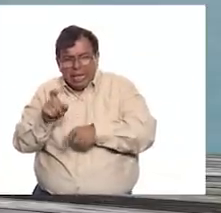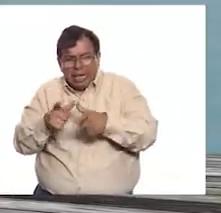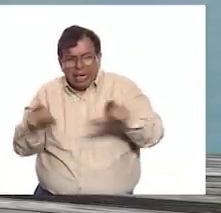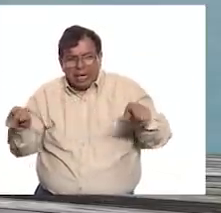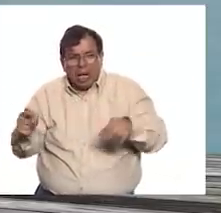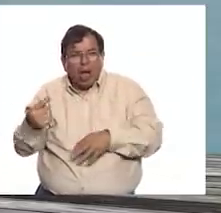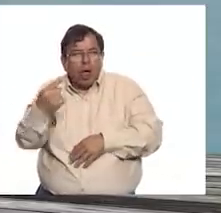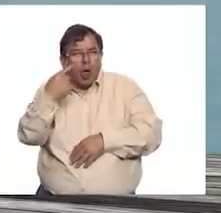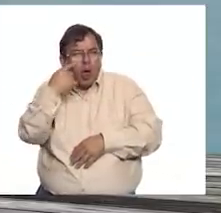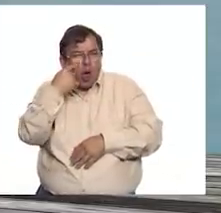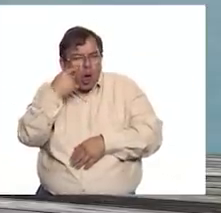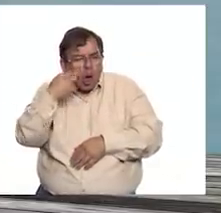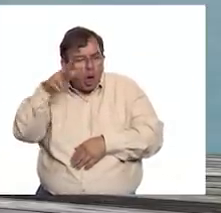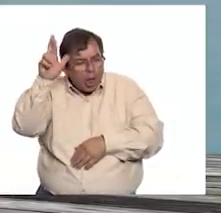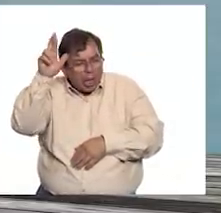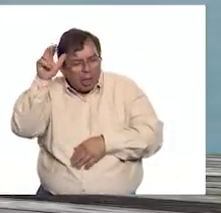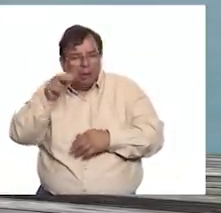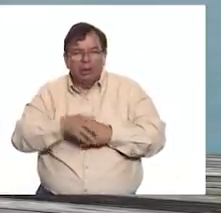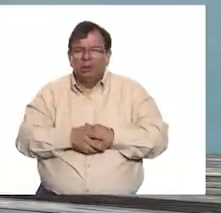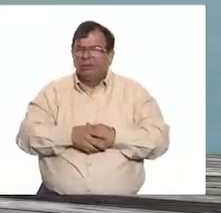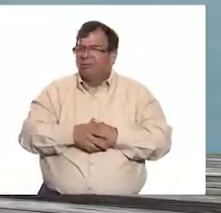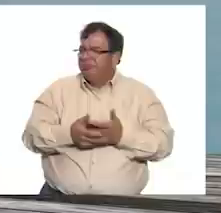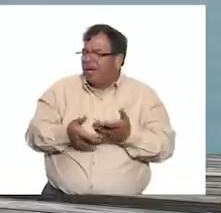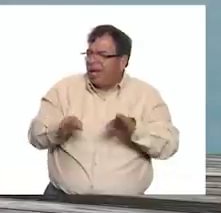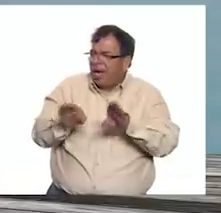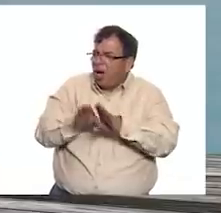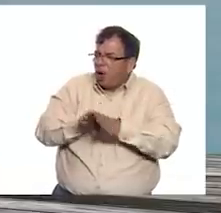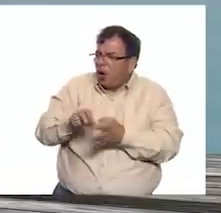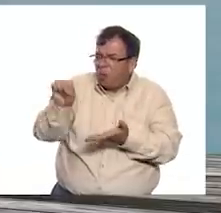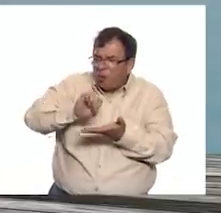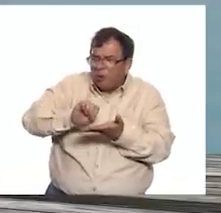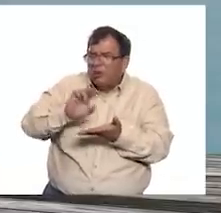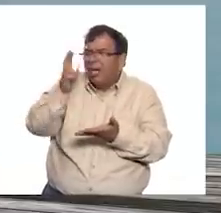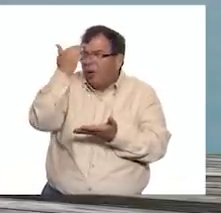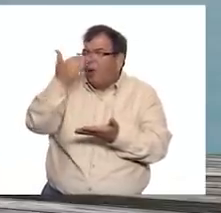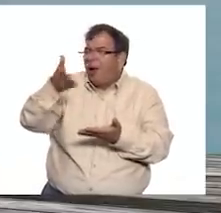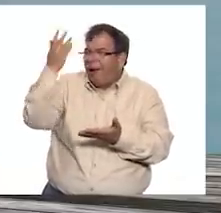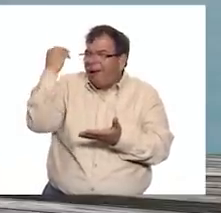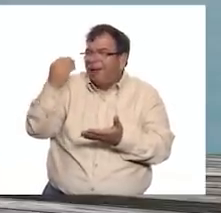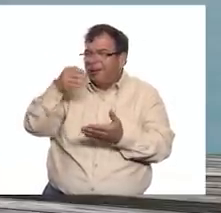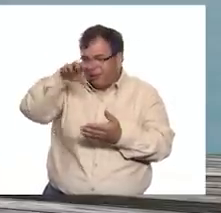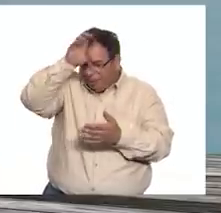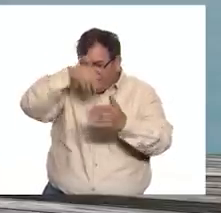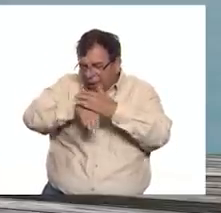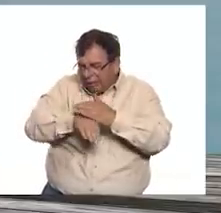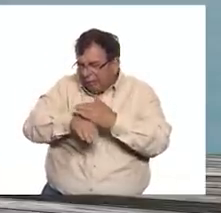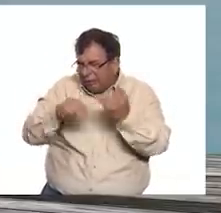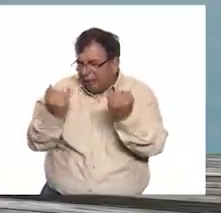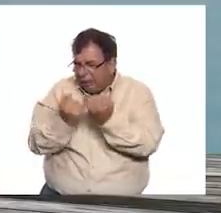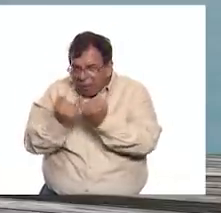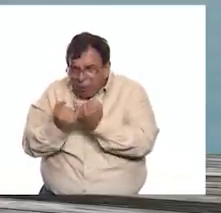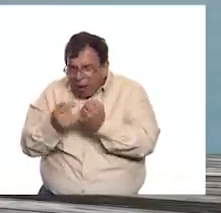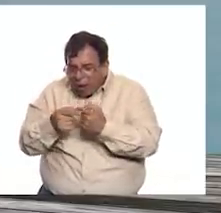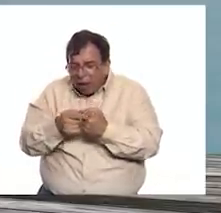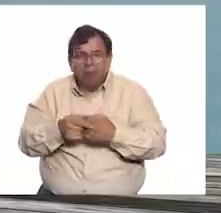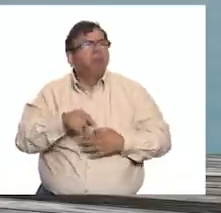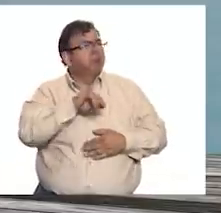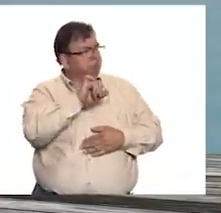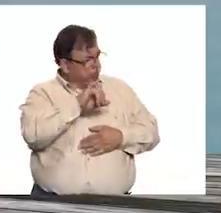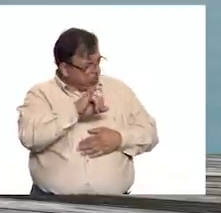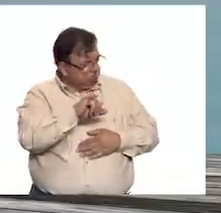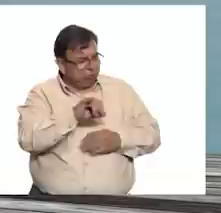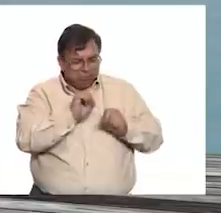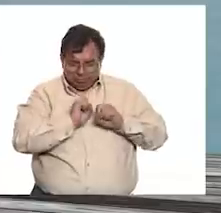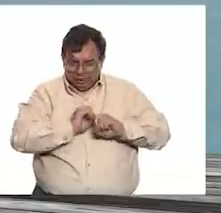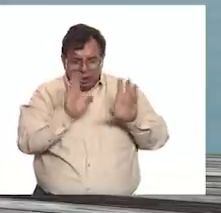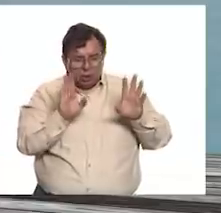de Liebre. ¿Recuerda el proceso de obtención de sal que vimos en la clase de minería? ¿Aquí es igual? Sí, por supuesto.